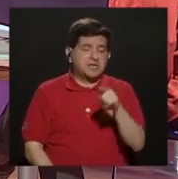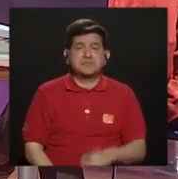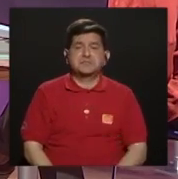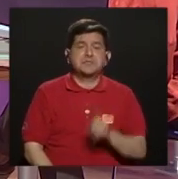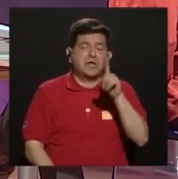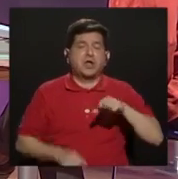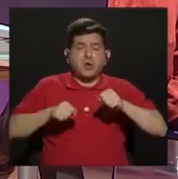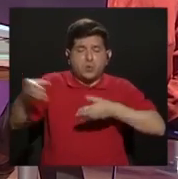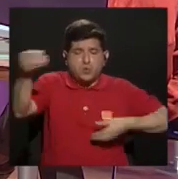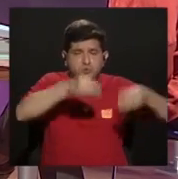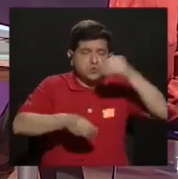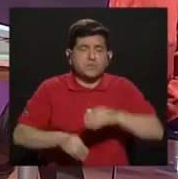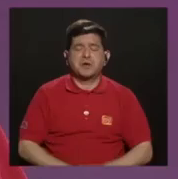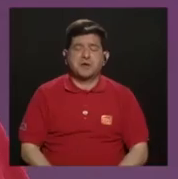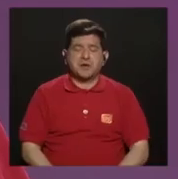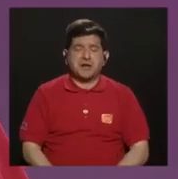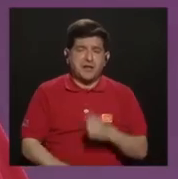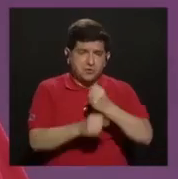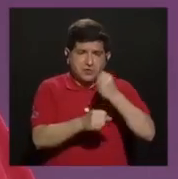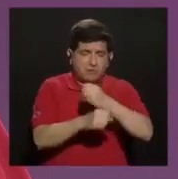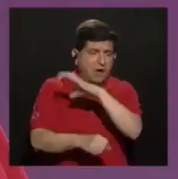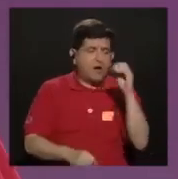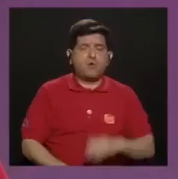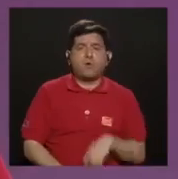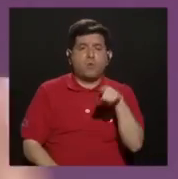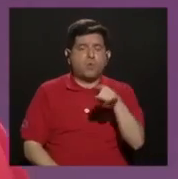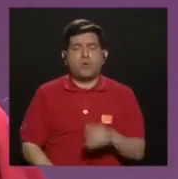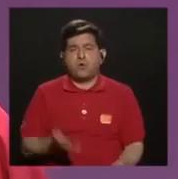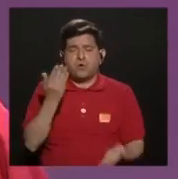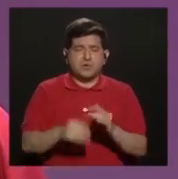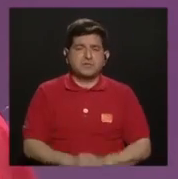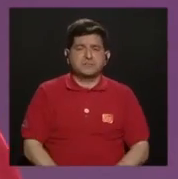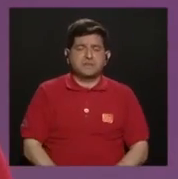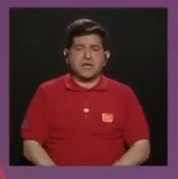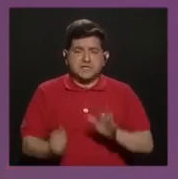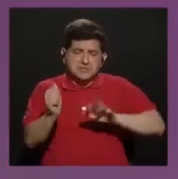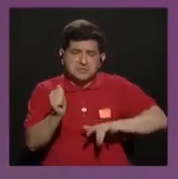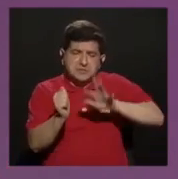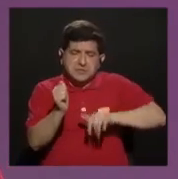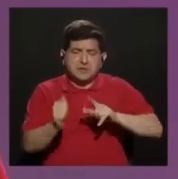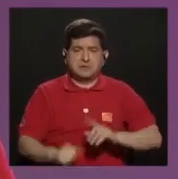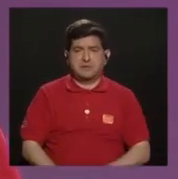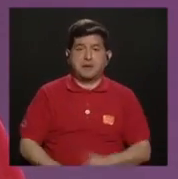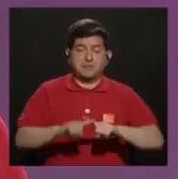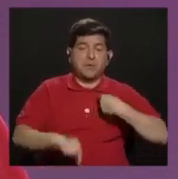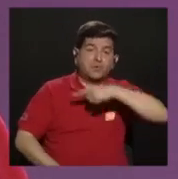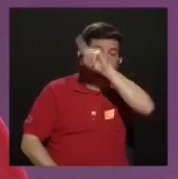un supermercado o de cajera. Es decir, ahora yo le hago la pregunta a usted.